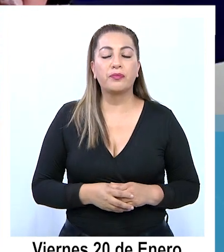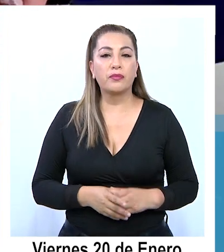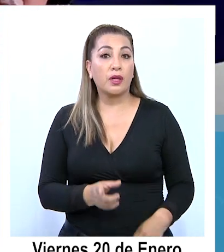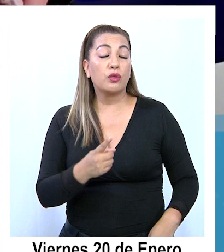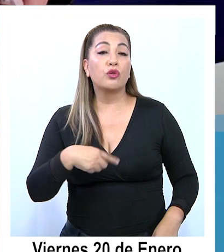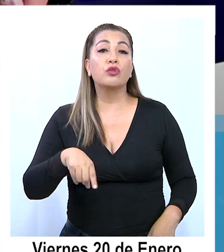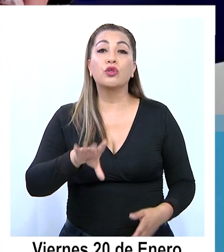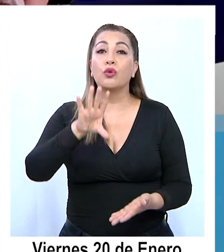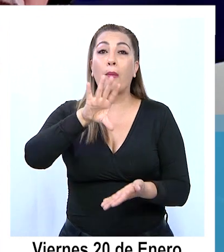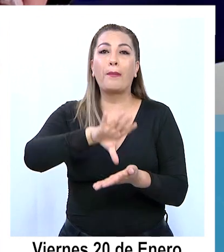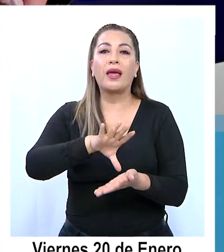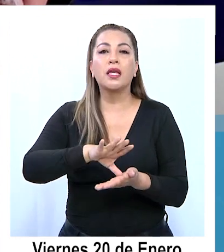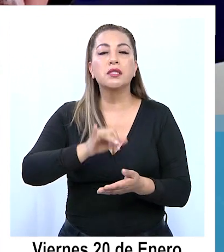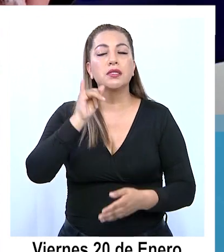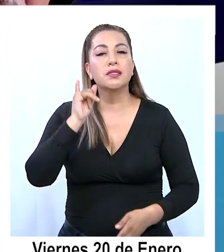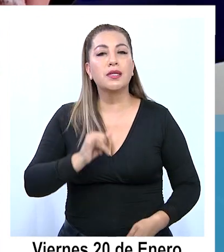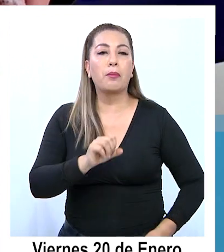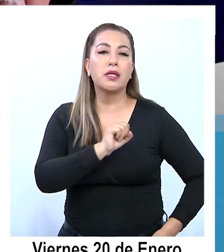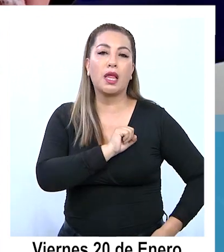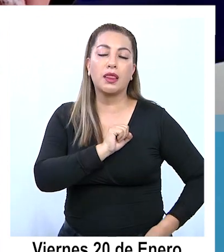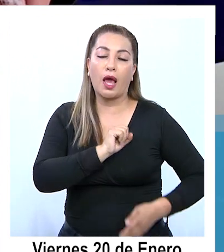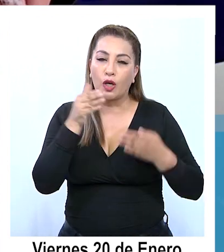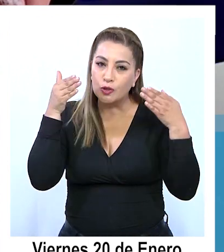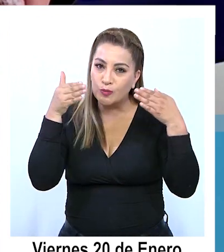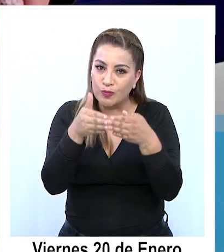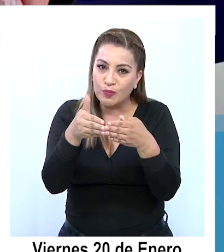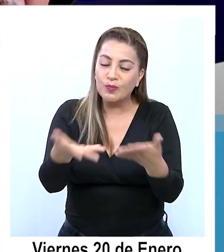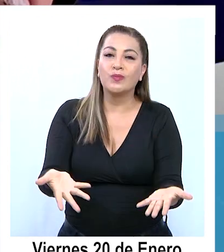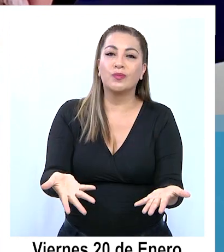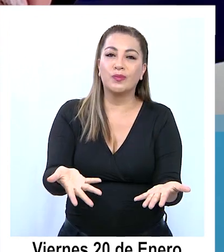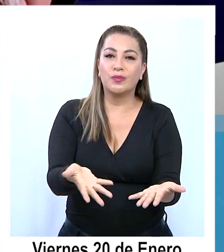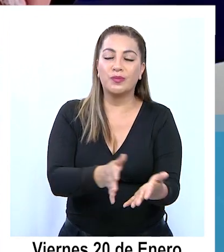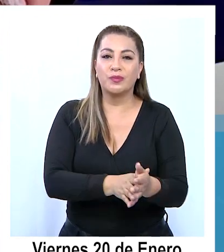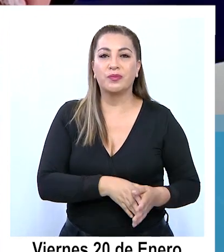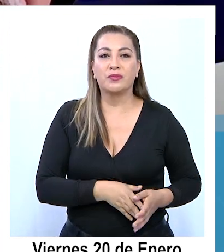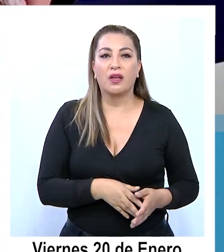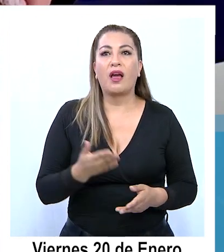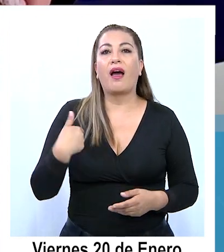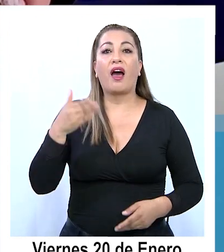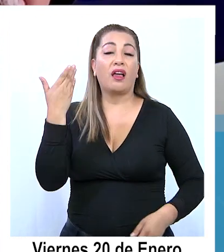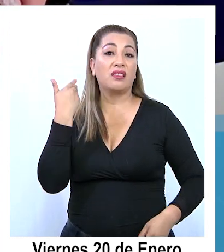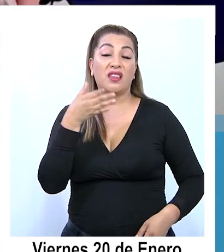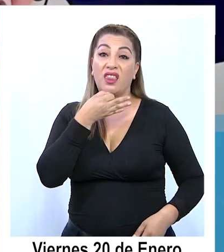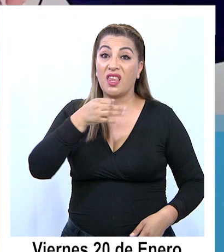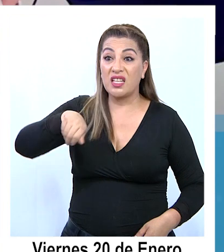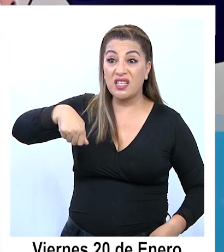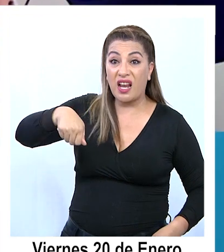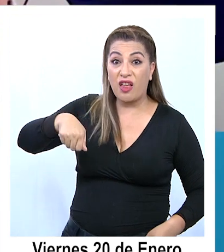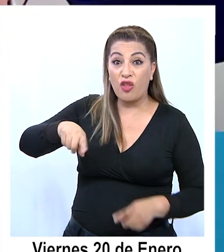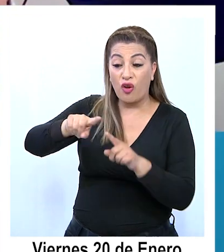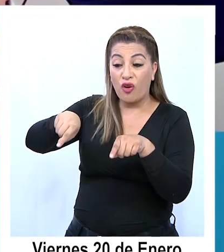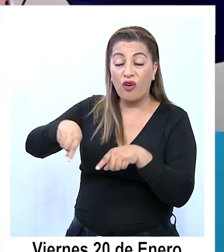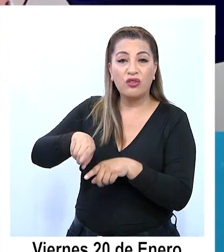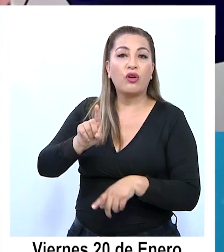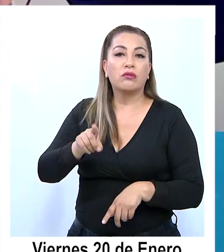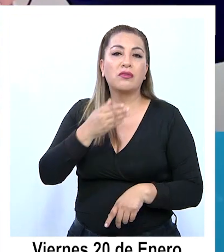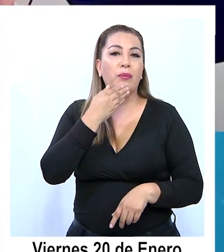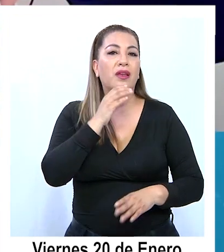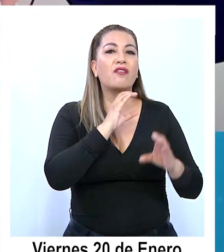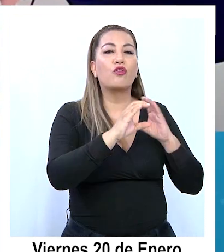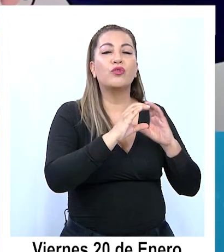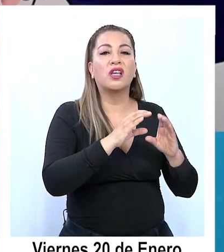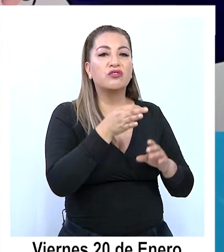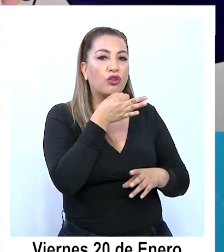país centralista y yo lo dije varias veces, no solamente en el Senado, sino que también a los medios de comunicación.